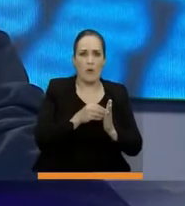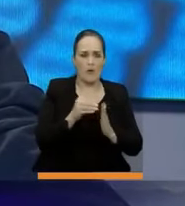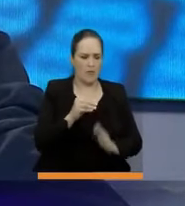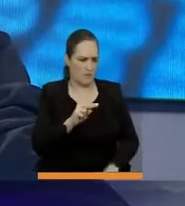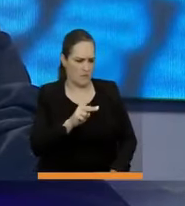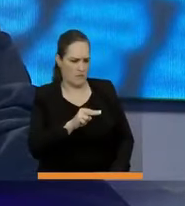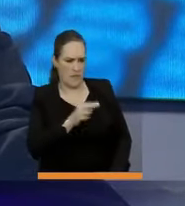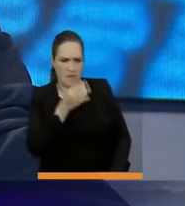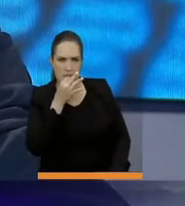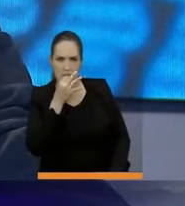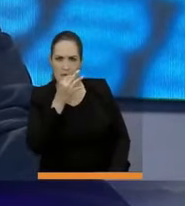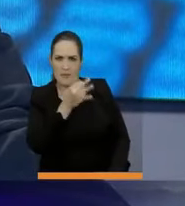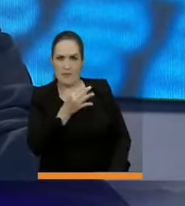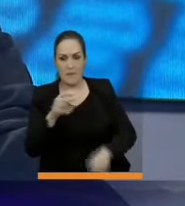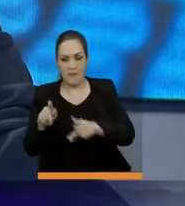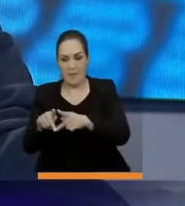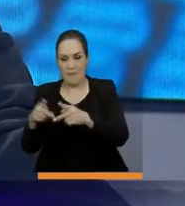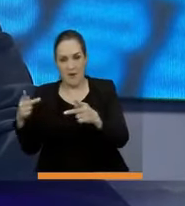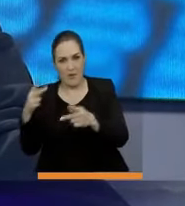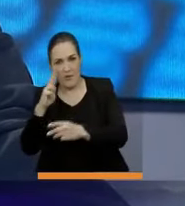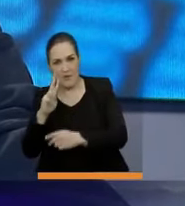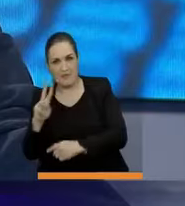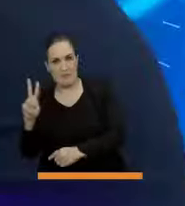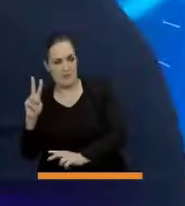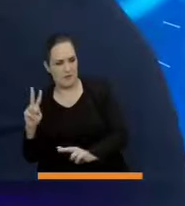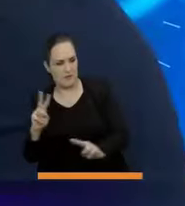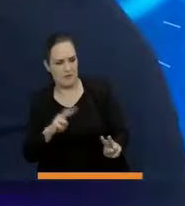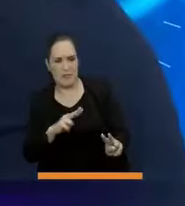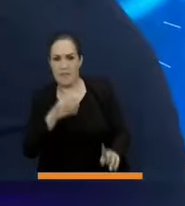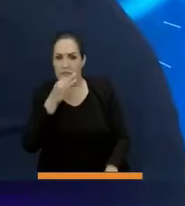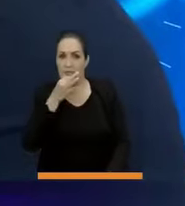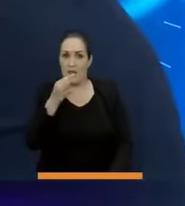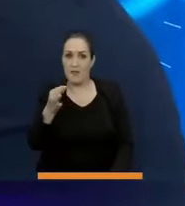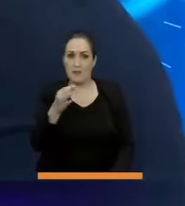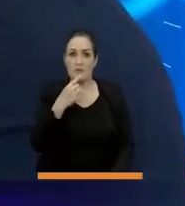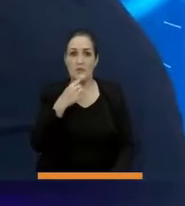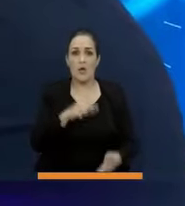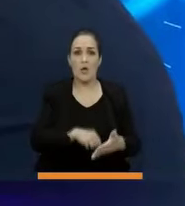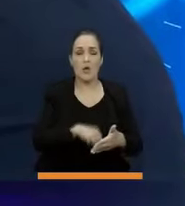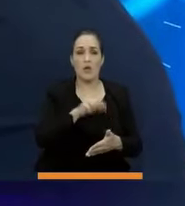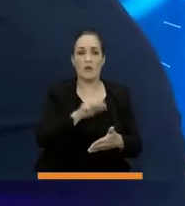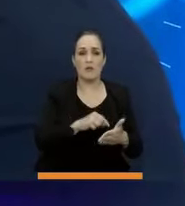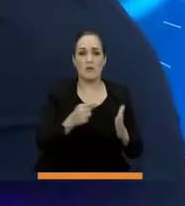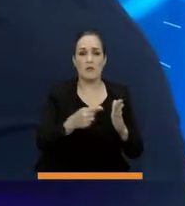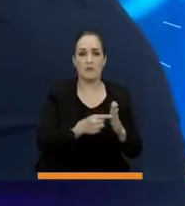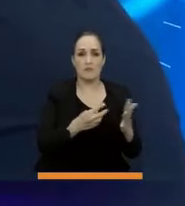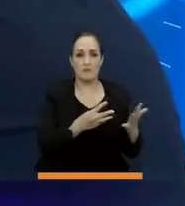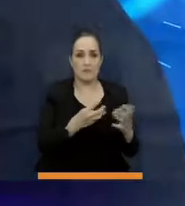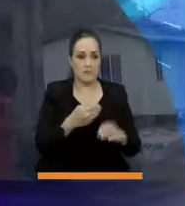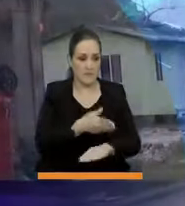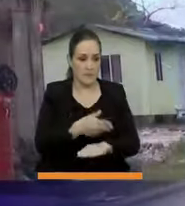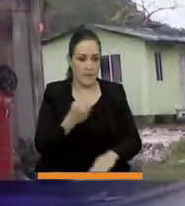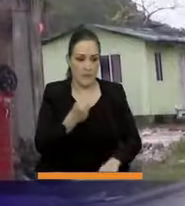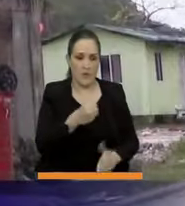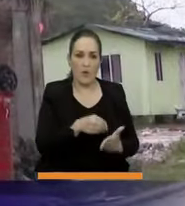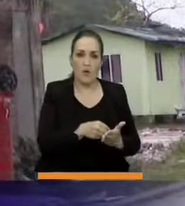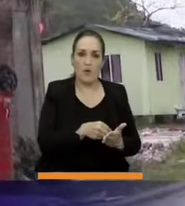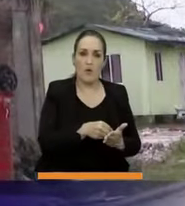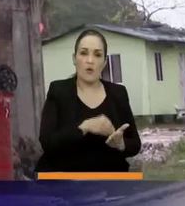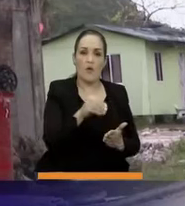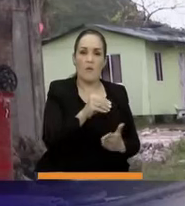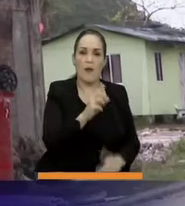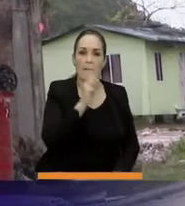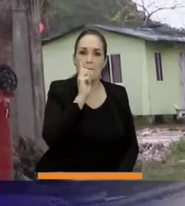denuncia del periódico El Espectador, donde a través de un contrato de 1.800 millones de pesos se adquiere